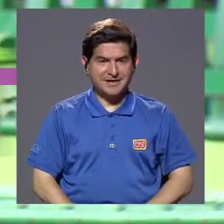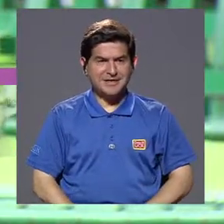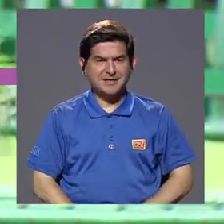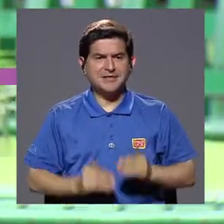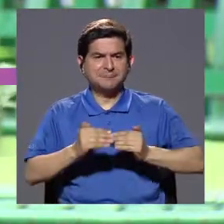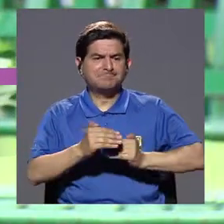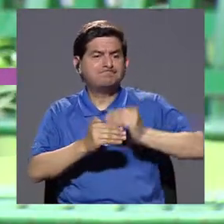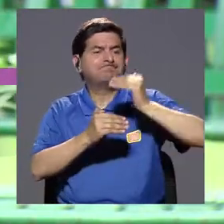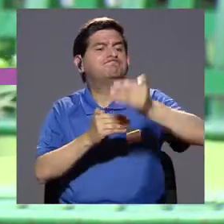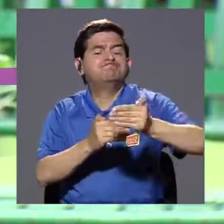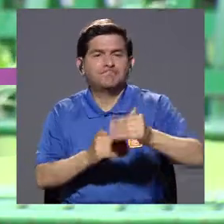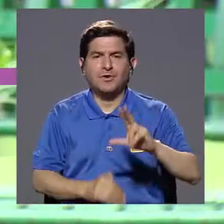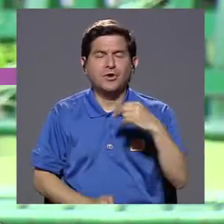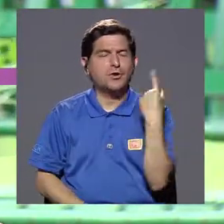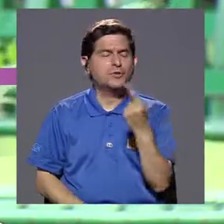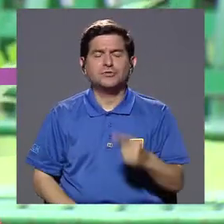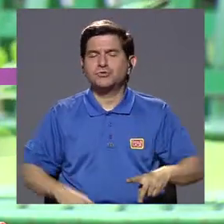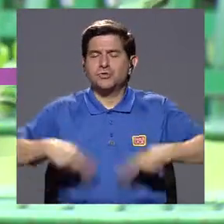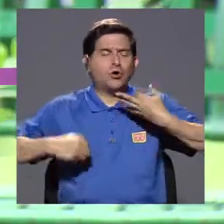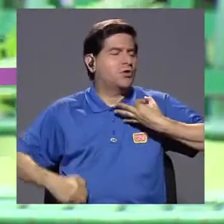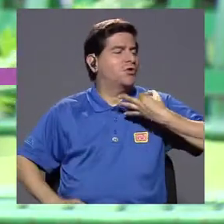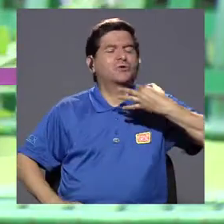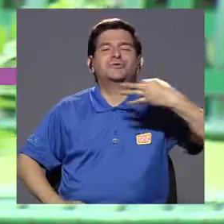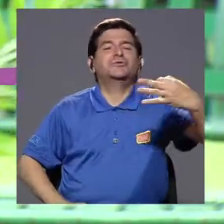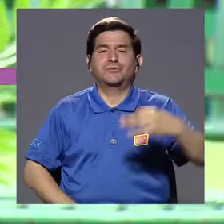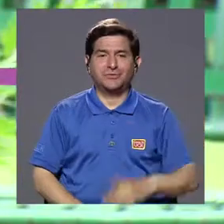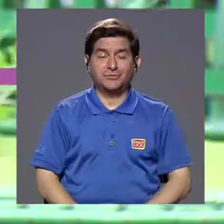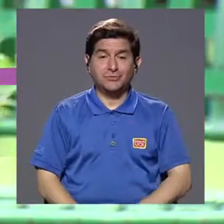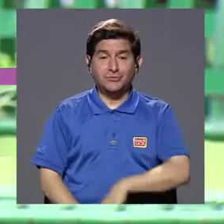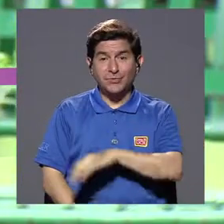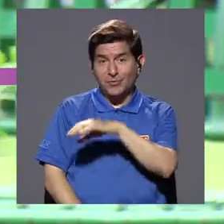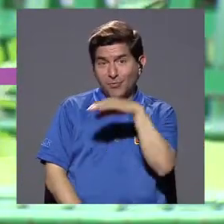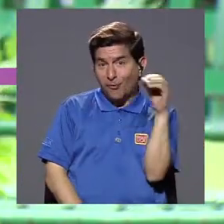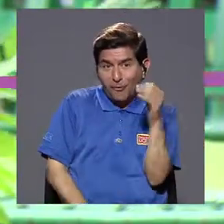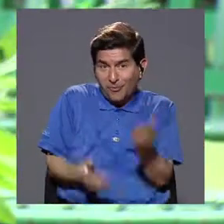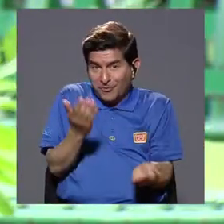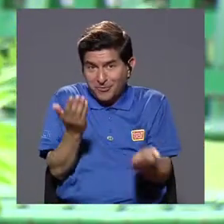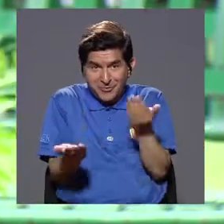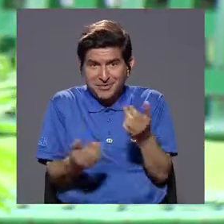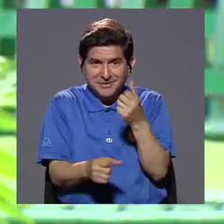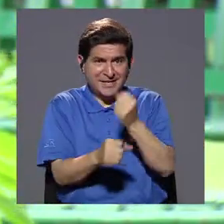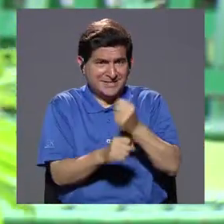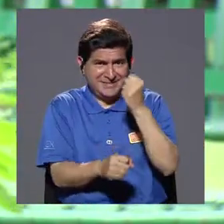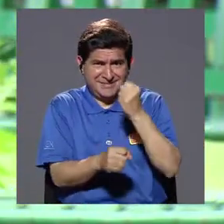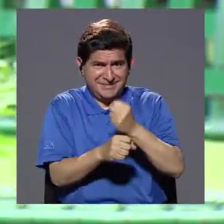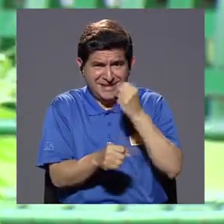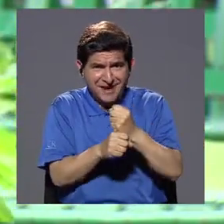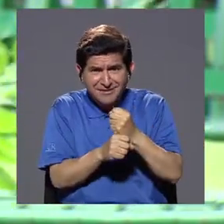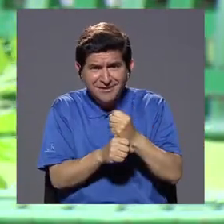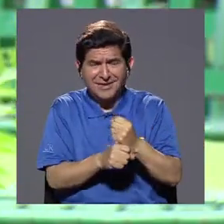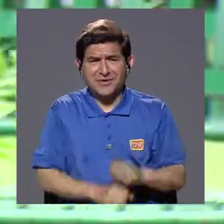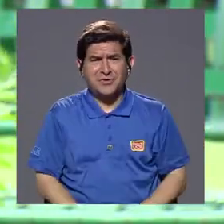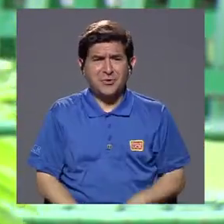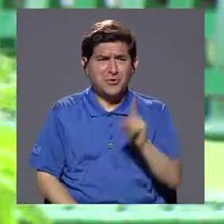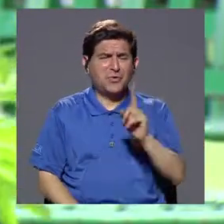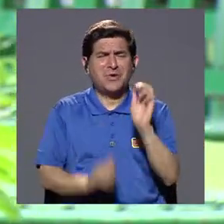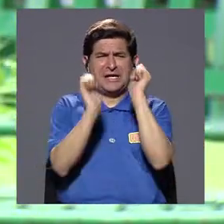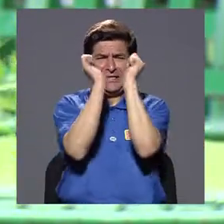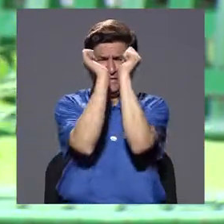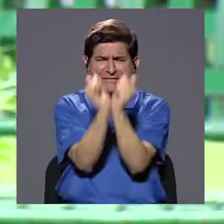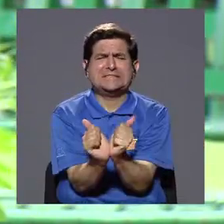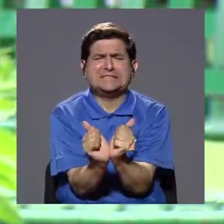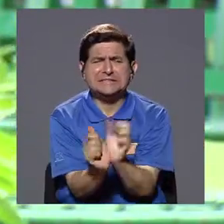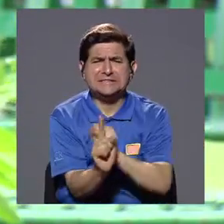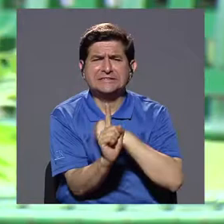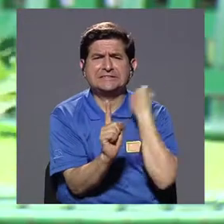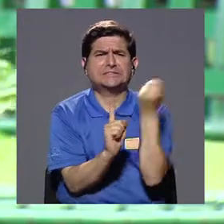de ir más allá de una vida cotidiana o más bien cuando el trabajo pudiera ser más bien una esclavitud